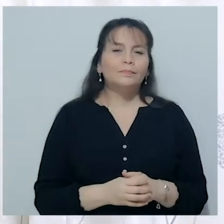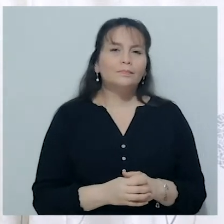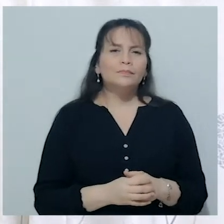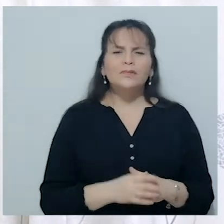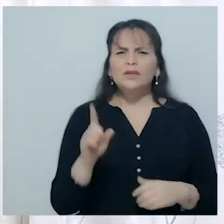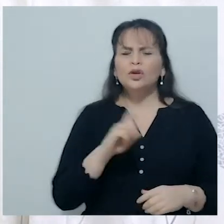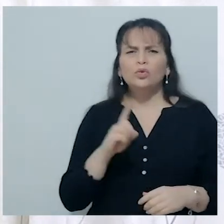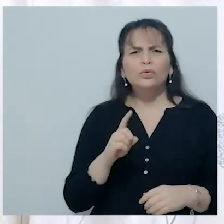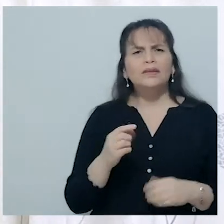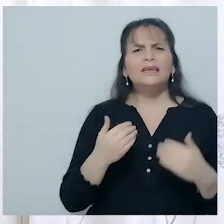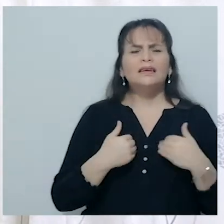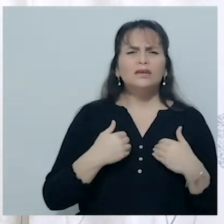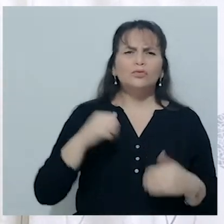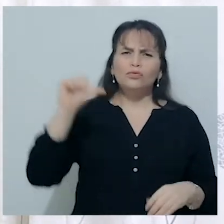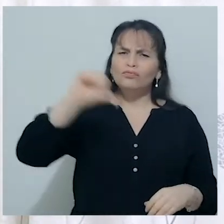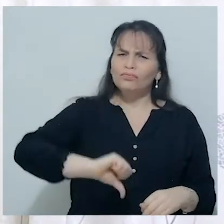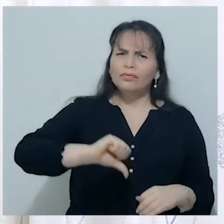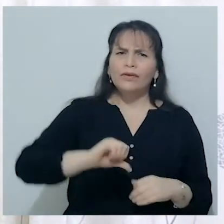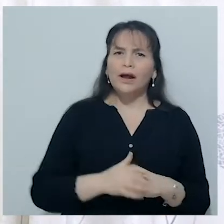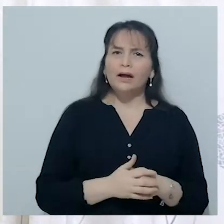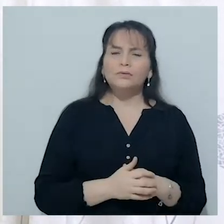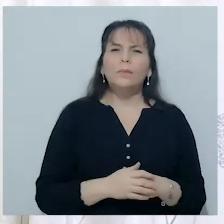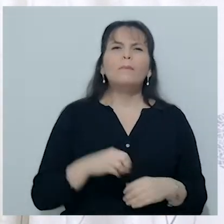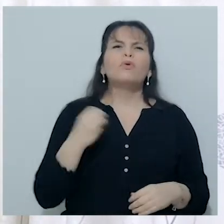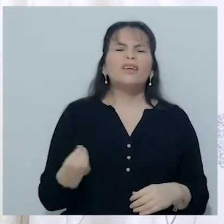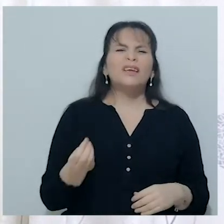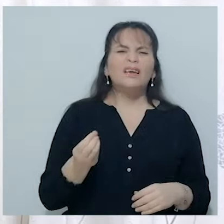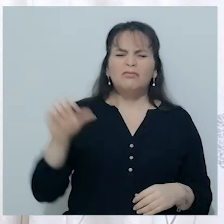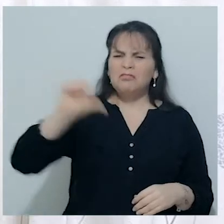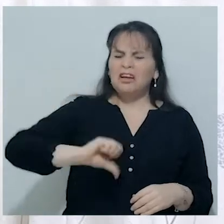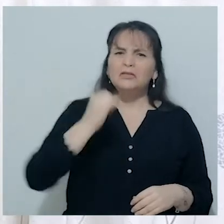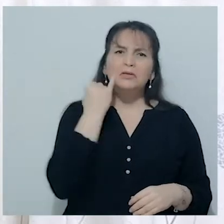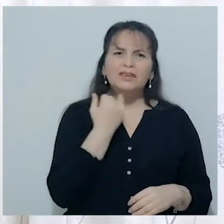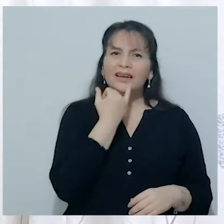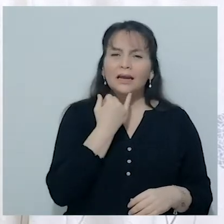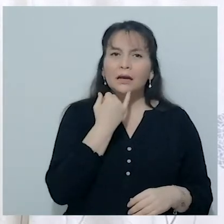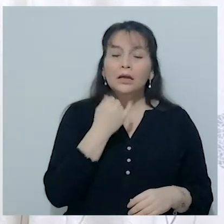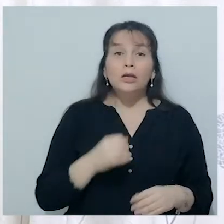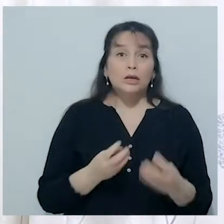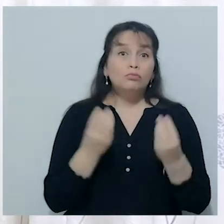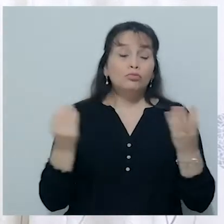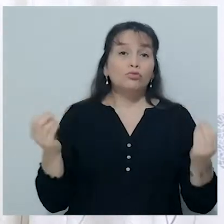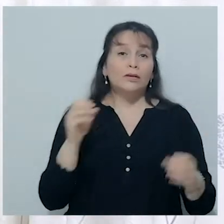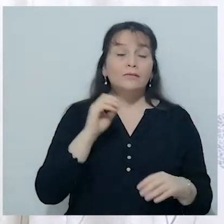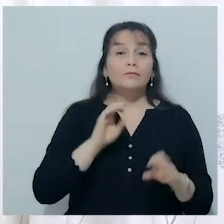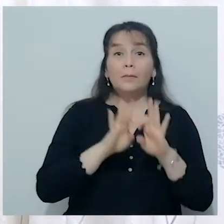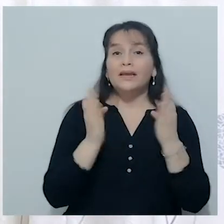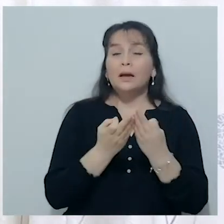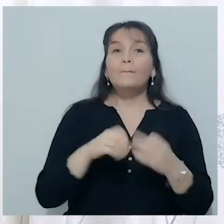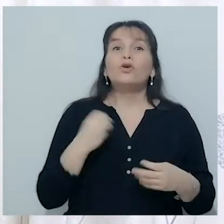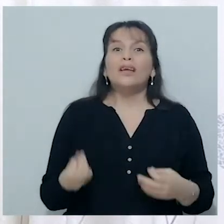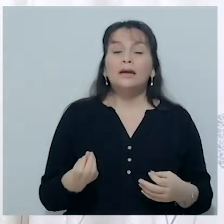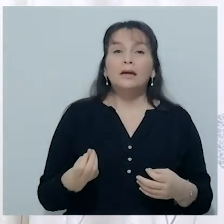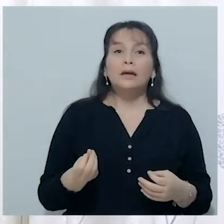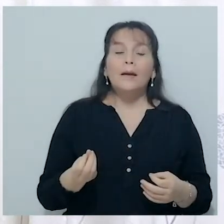los mismos fracasos. ¿Por qué fracasó Israel? ¿Por qué fracasaron muchas familias?